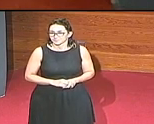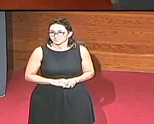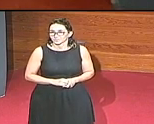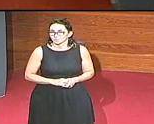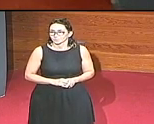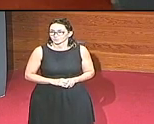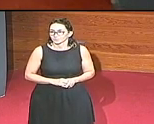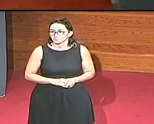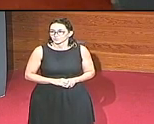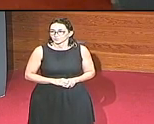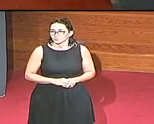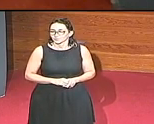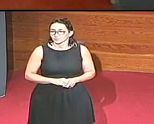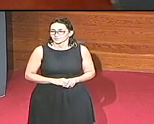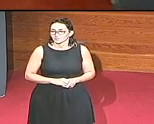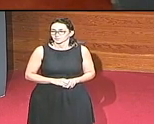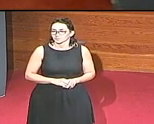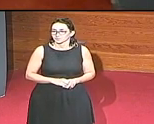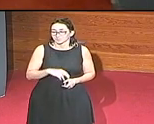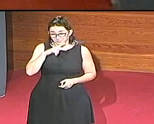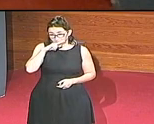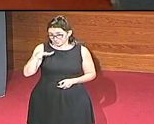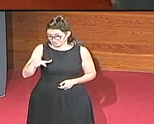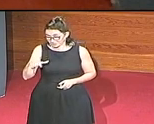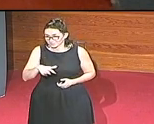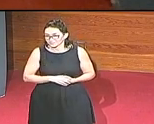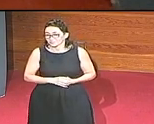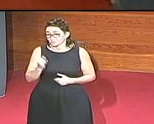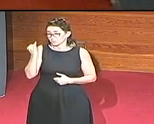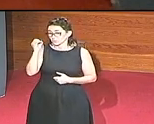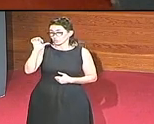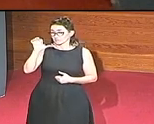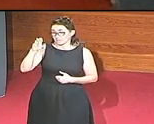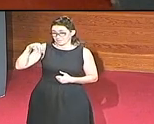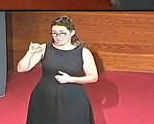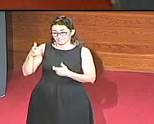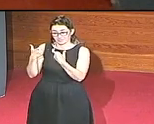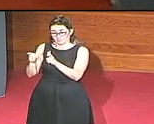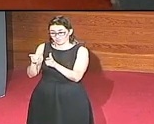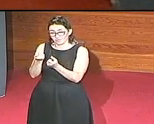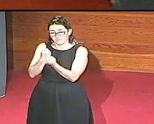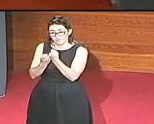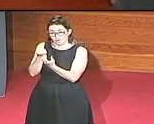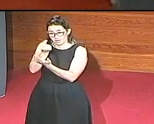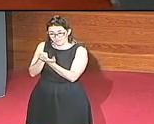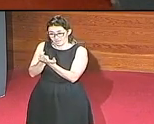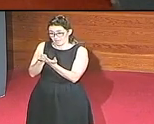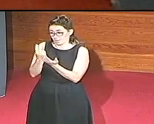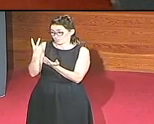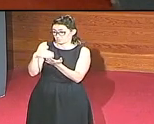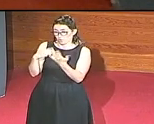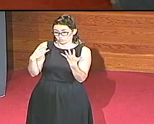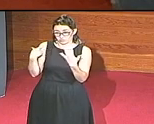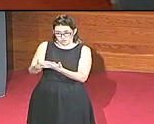multimedia más terreno decía que josemi es responsable de la sección de infografía del correo desde el 2008 es